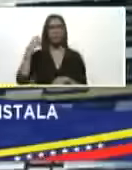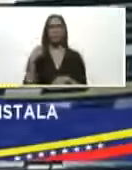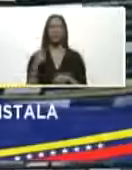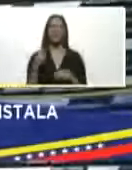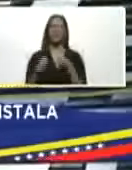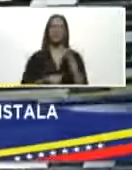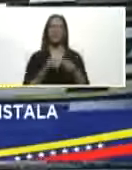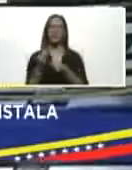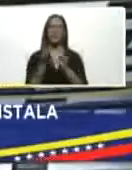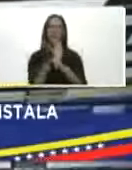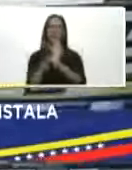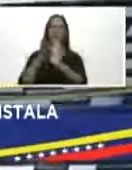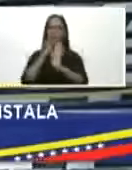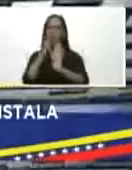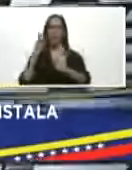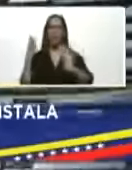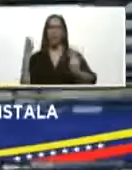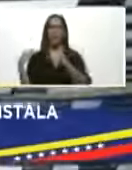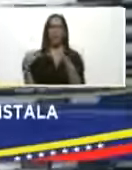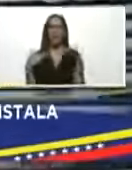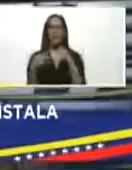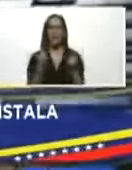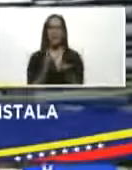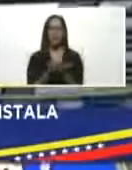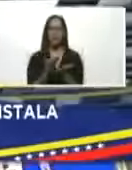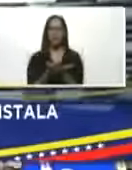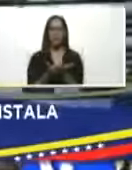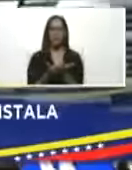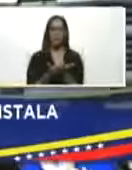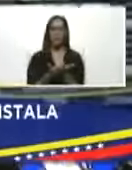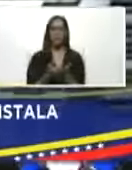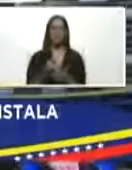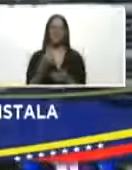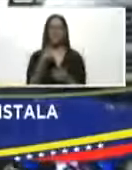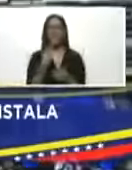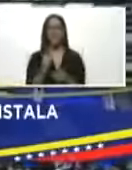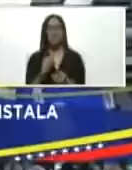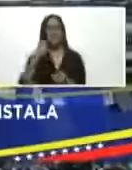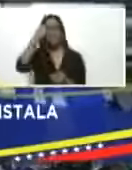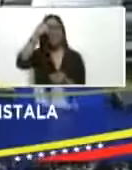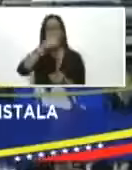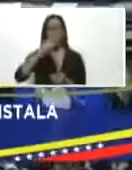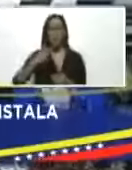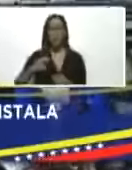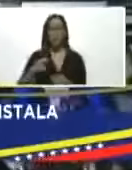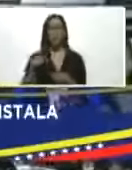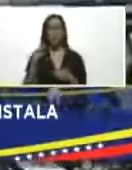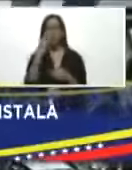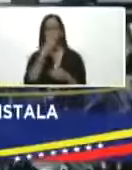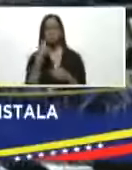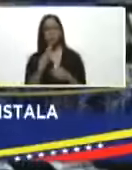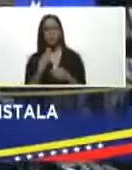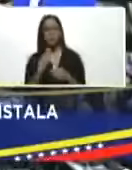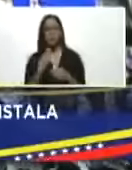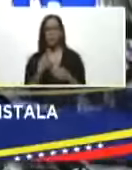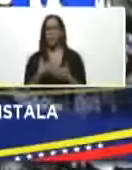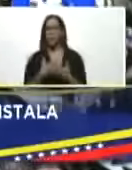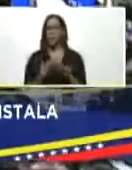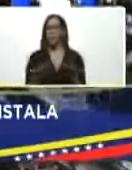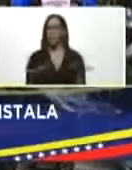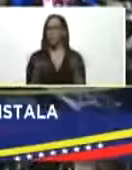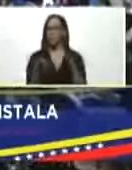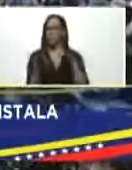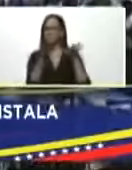Propiciaron las colas, la guerra económica, y le prometieron al pueblo una oferta